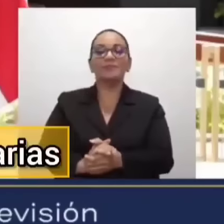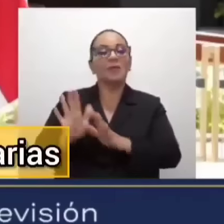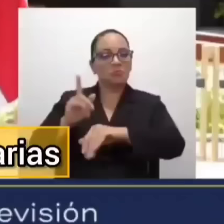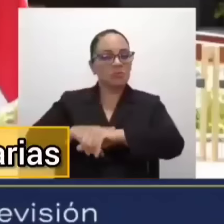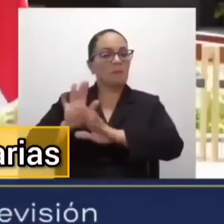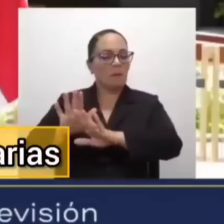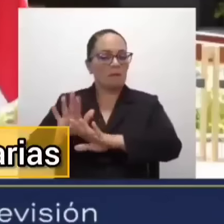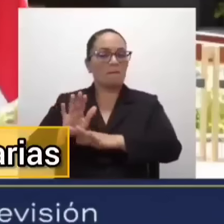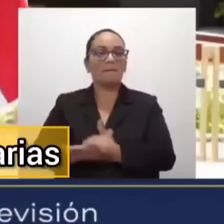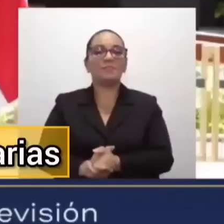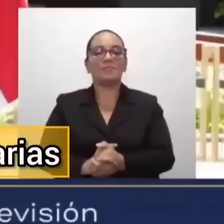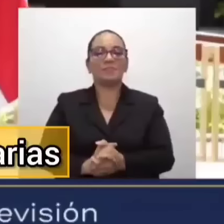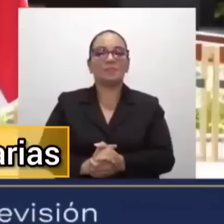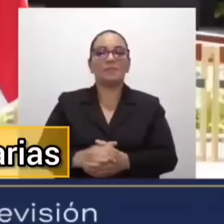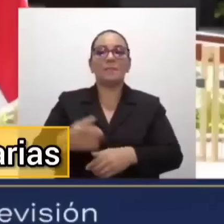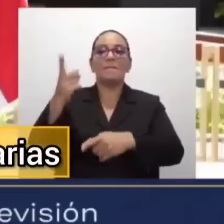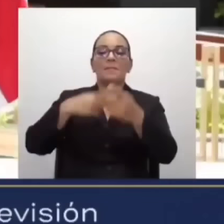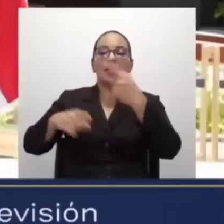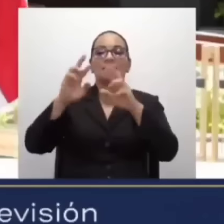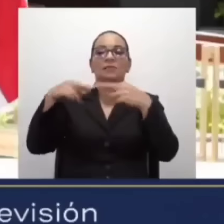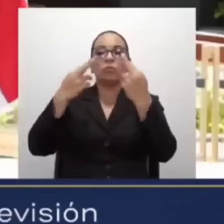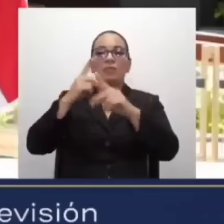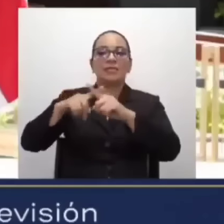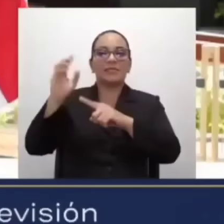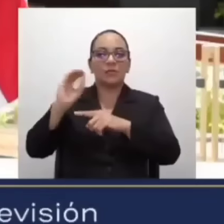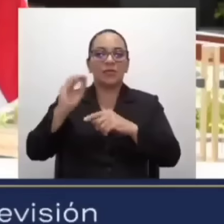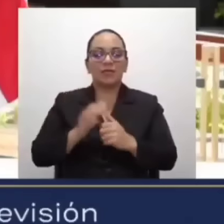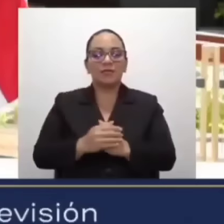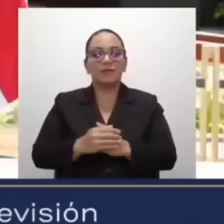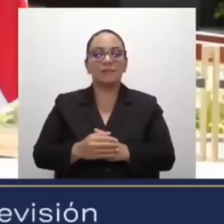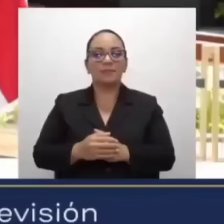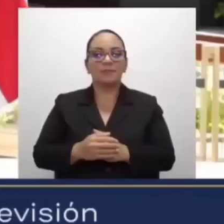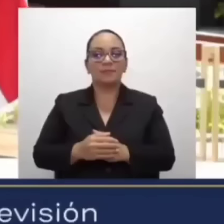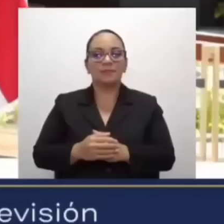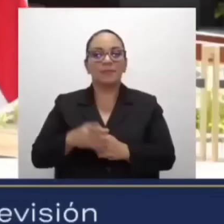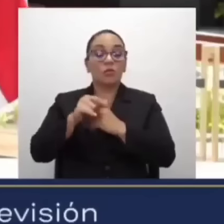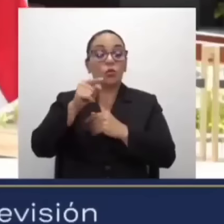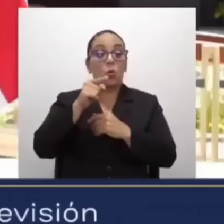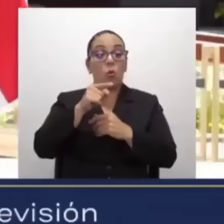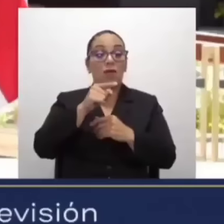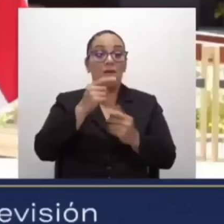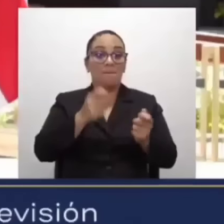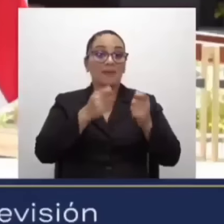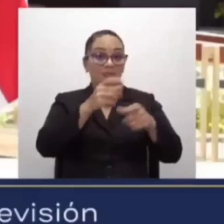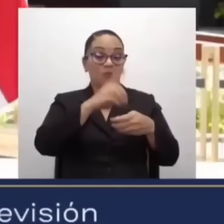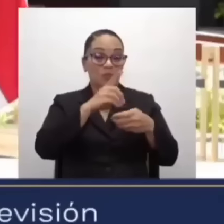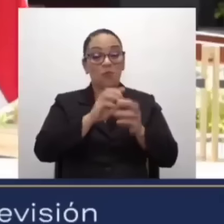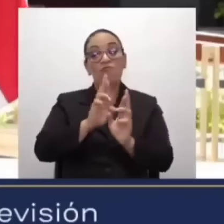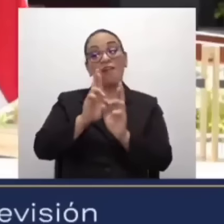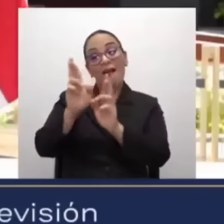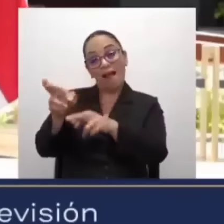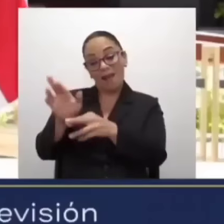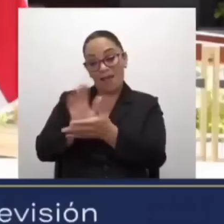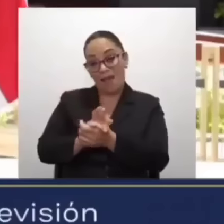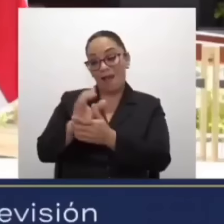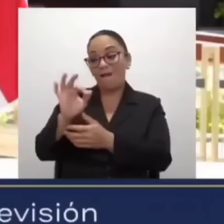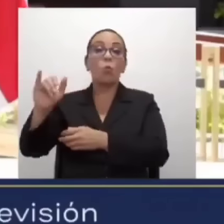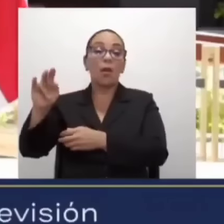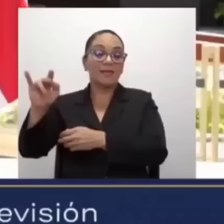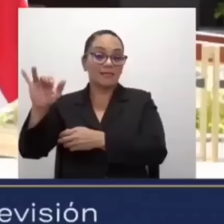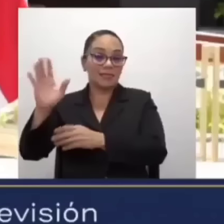De por sí vienen las sesiones extraordinarias. Y el proyecto este del regalo de las frecuencias, para ponerle un título, yo no sé cómo se